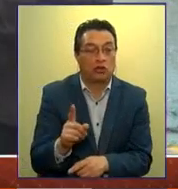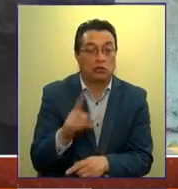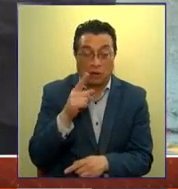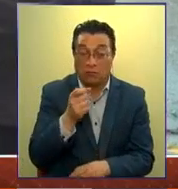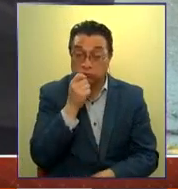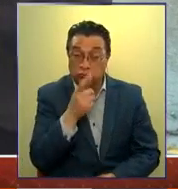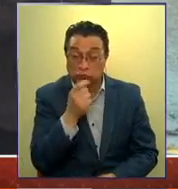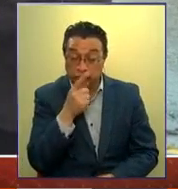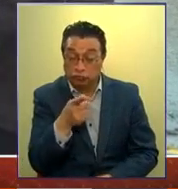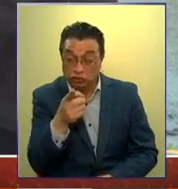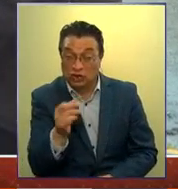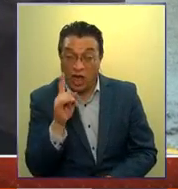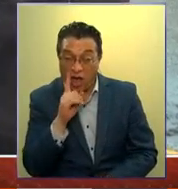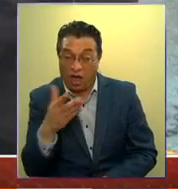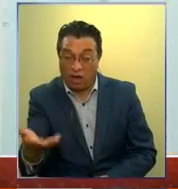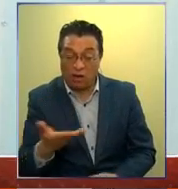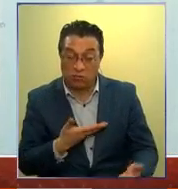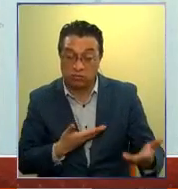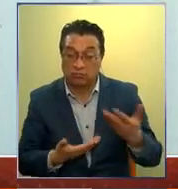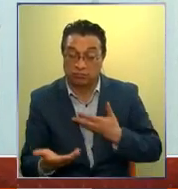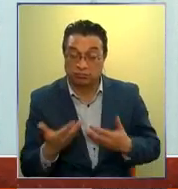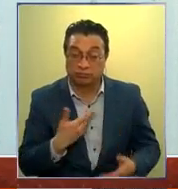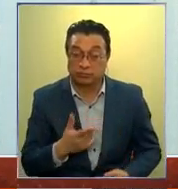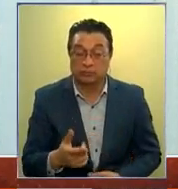de ese tipo?